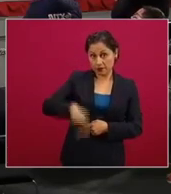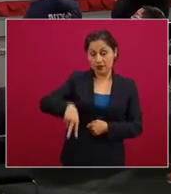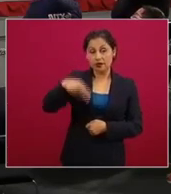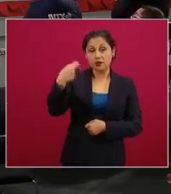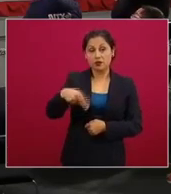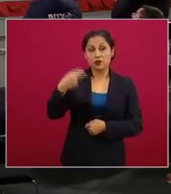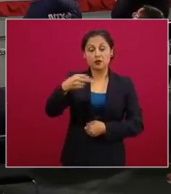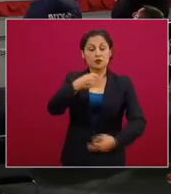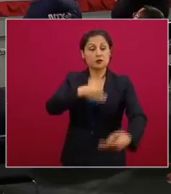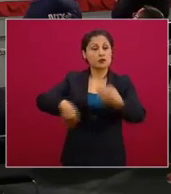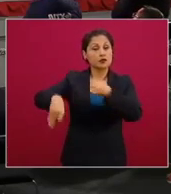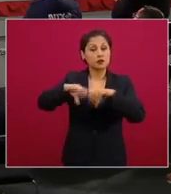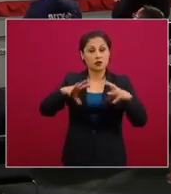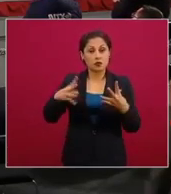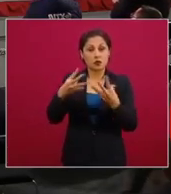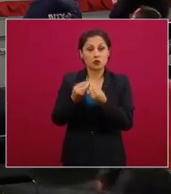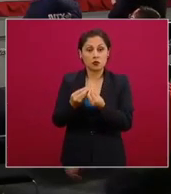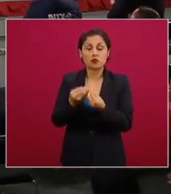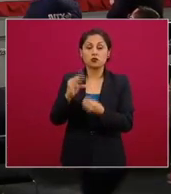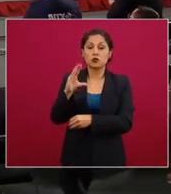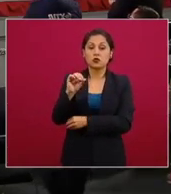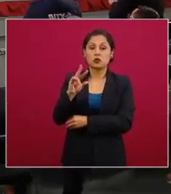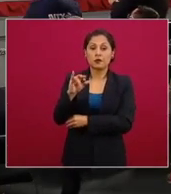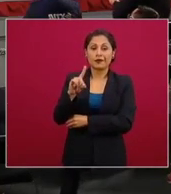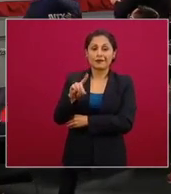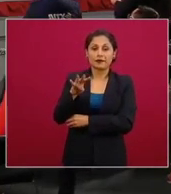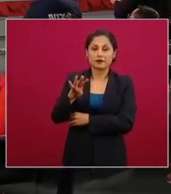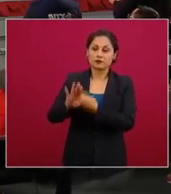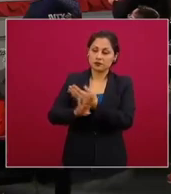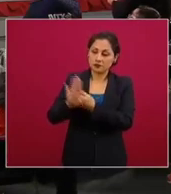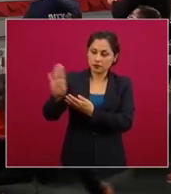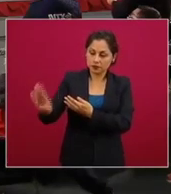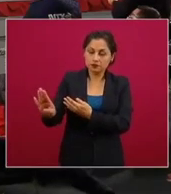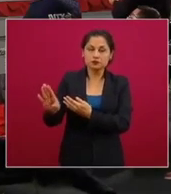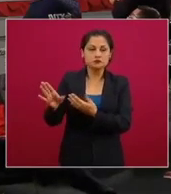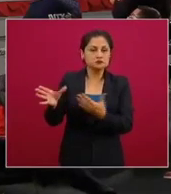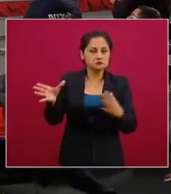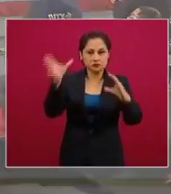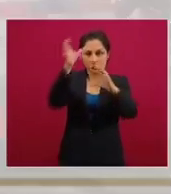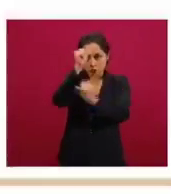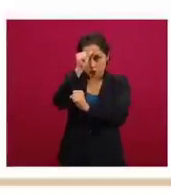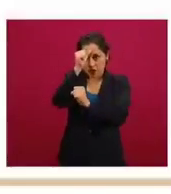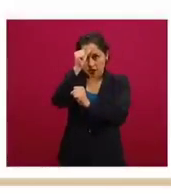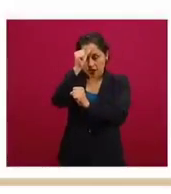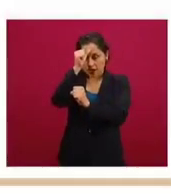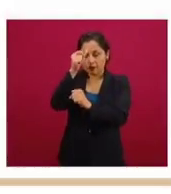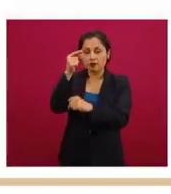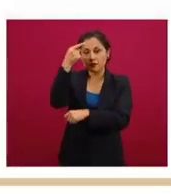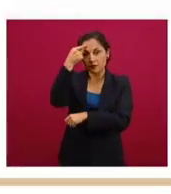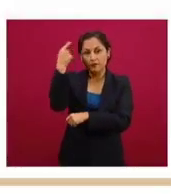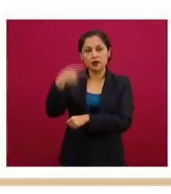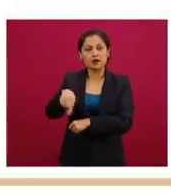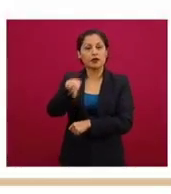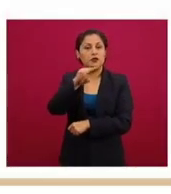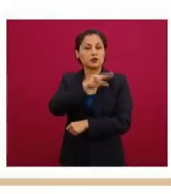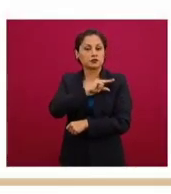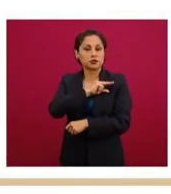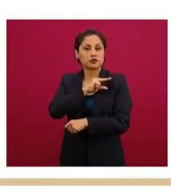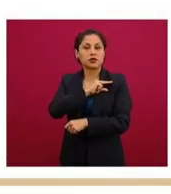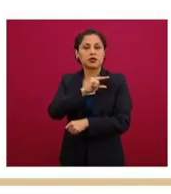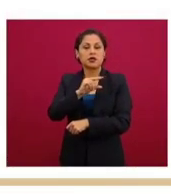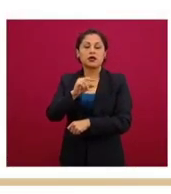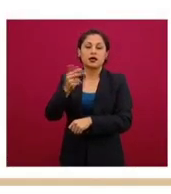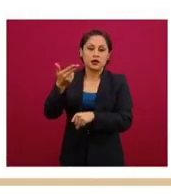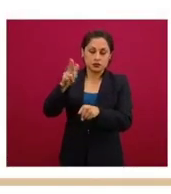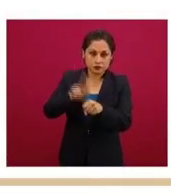el COVID-19. Yo lo tengo aquí. Celebrado con hospitales privados con el propósito de sumar recursos para enfrentar esta epidemia. Aquí está